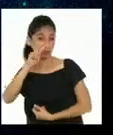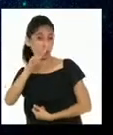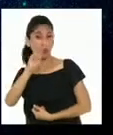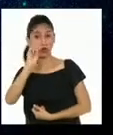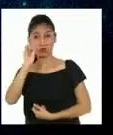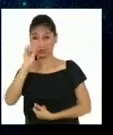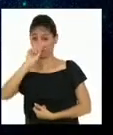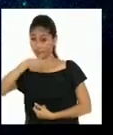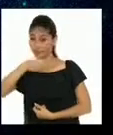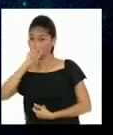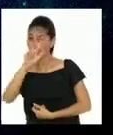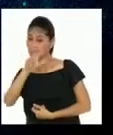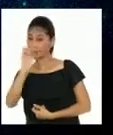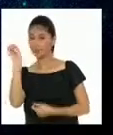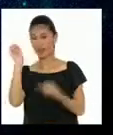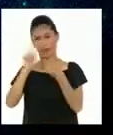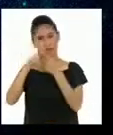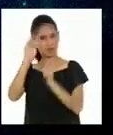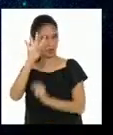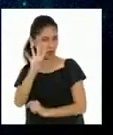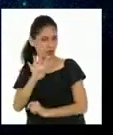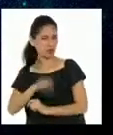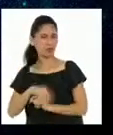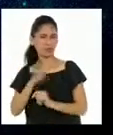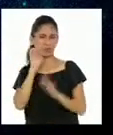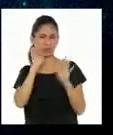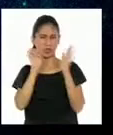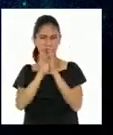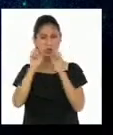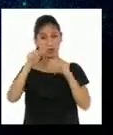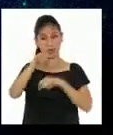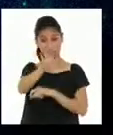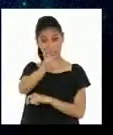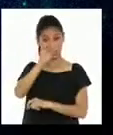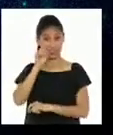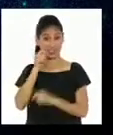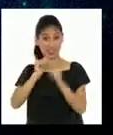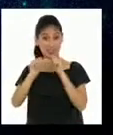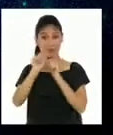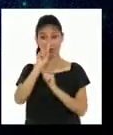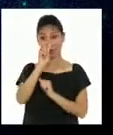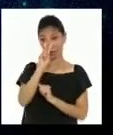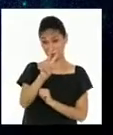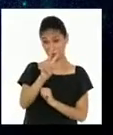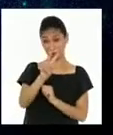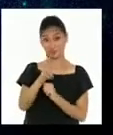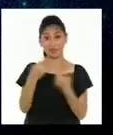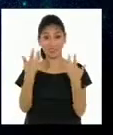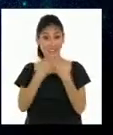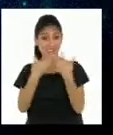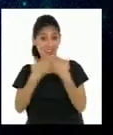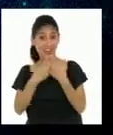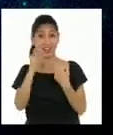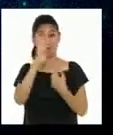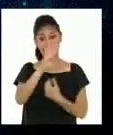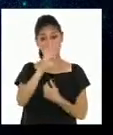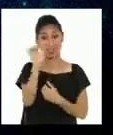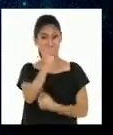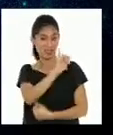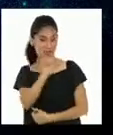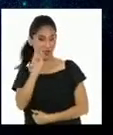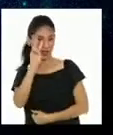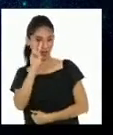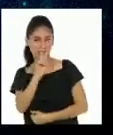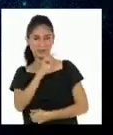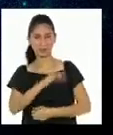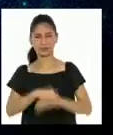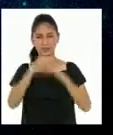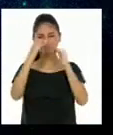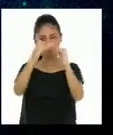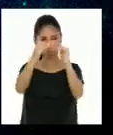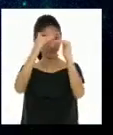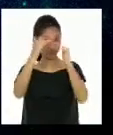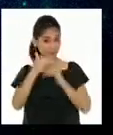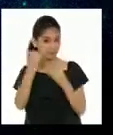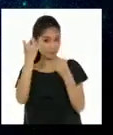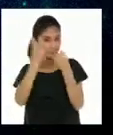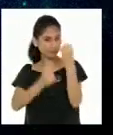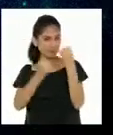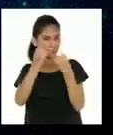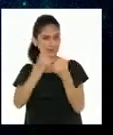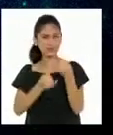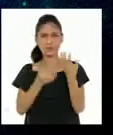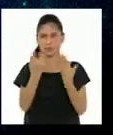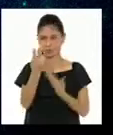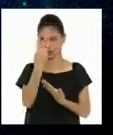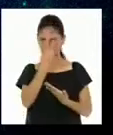nuestro ejemplo, elijamos el número 2, entonces D sería 2. Paso 3. Finalmente, reemplazamos